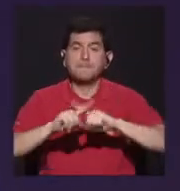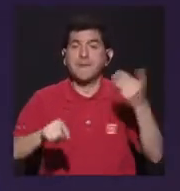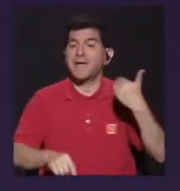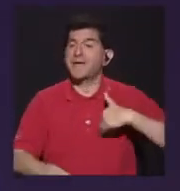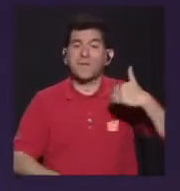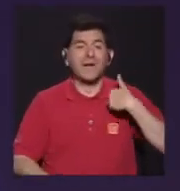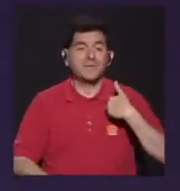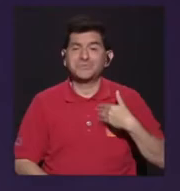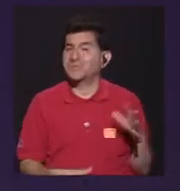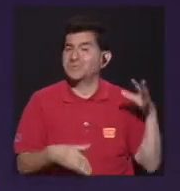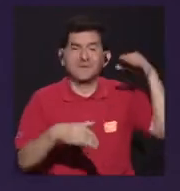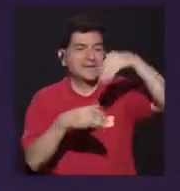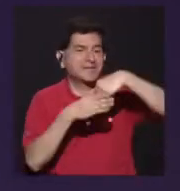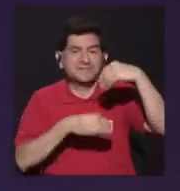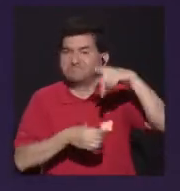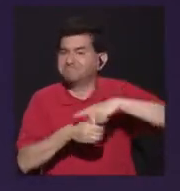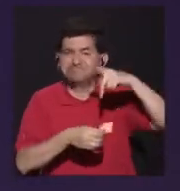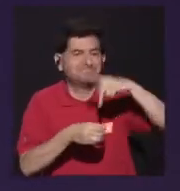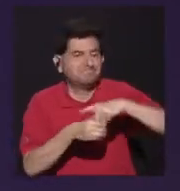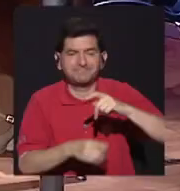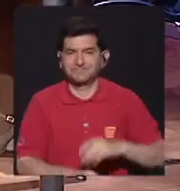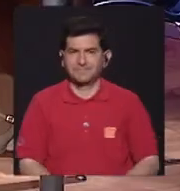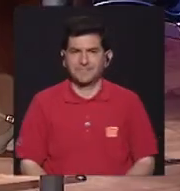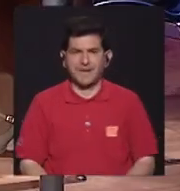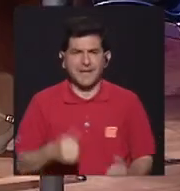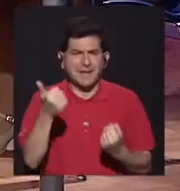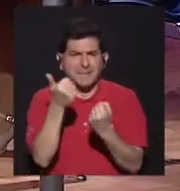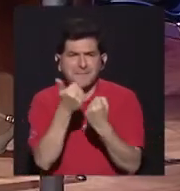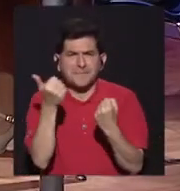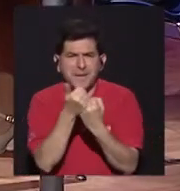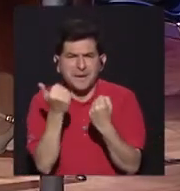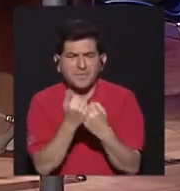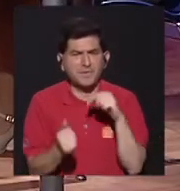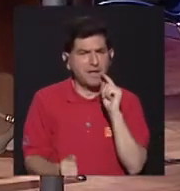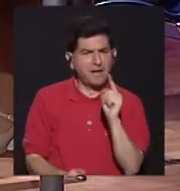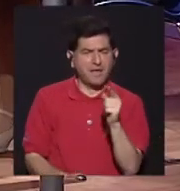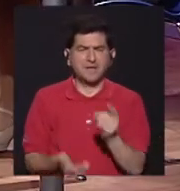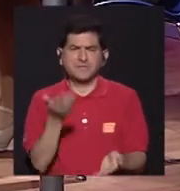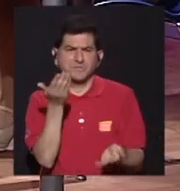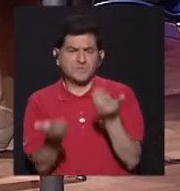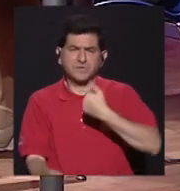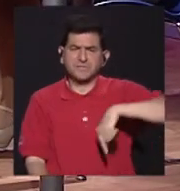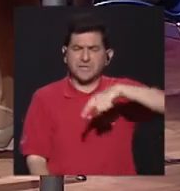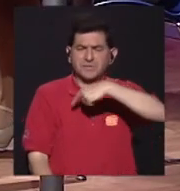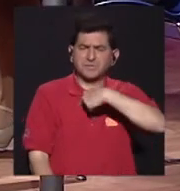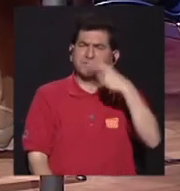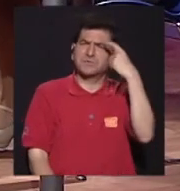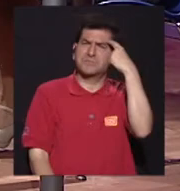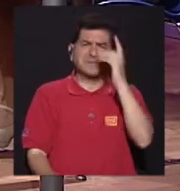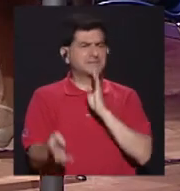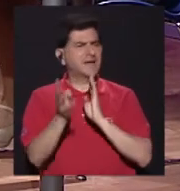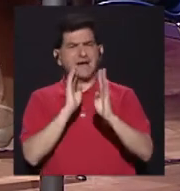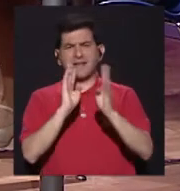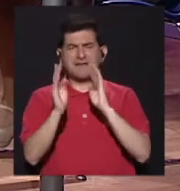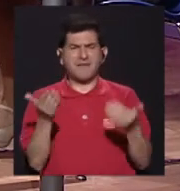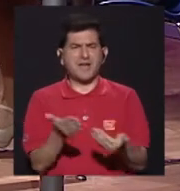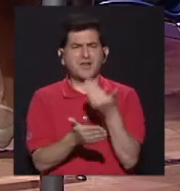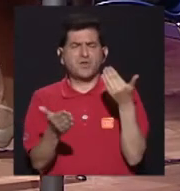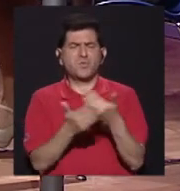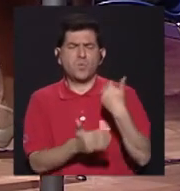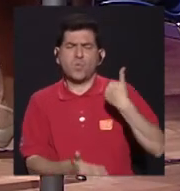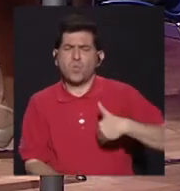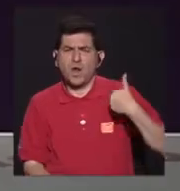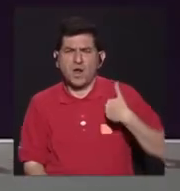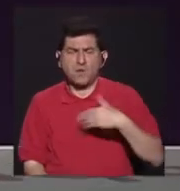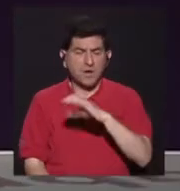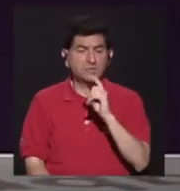no se les ha involucrado en esta participación. Para apoyarnos en eso, César, entonces, ¿por qué tenemos que hablar de nuevas masculinidades